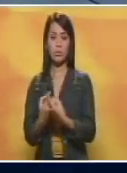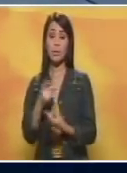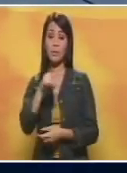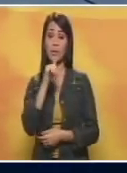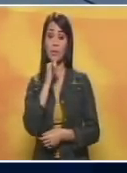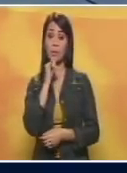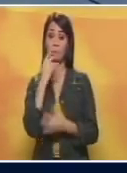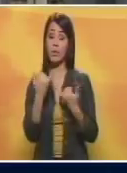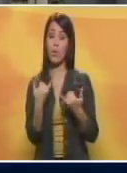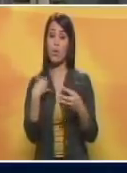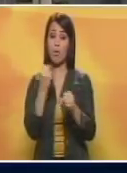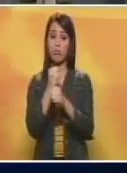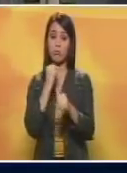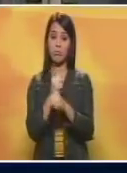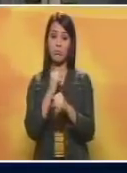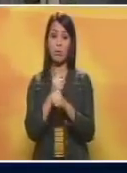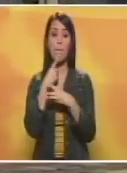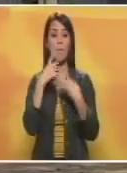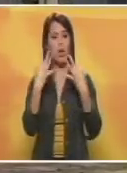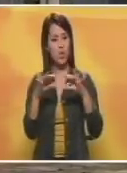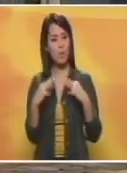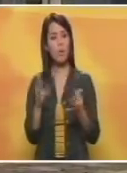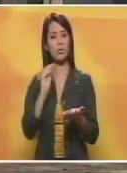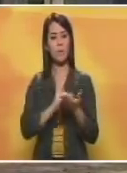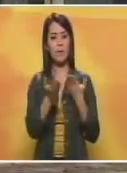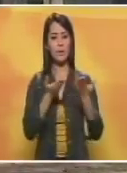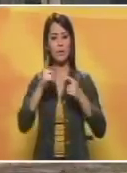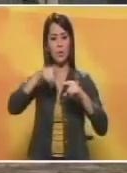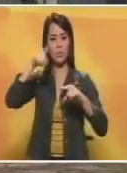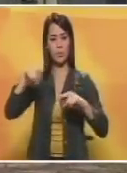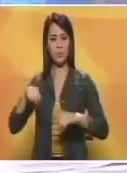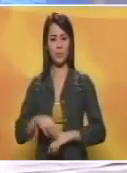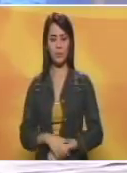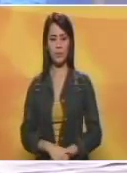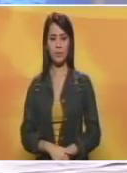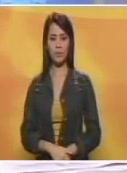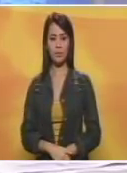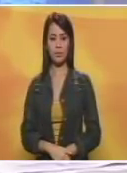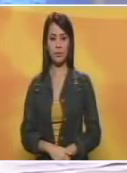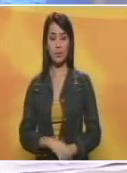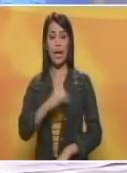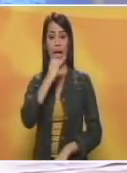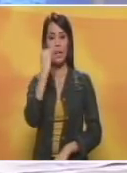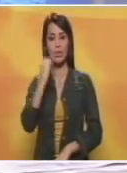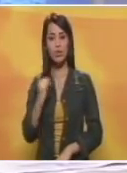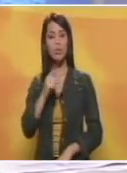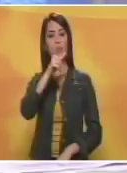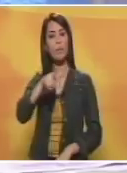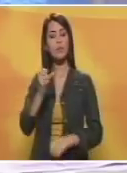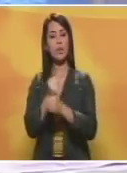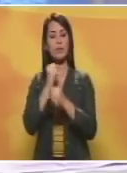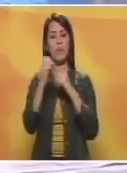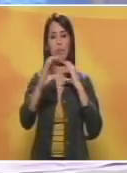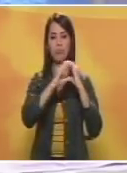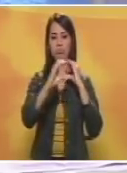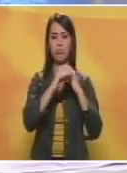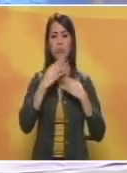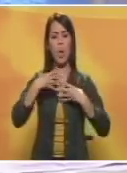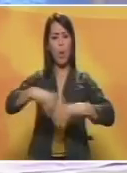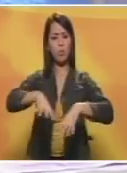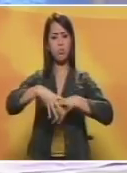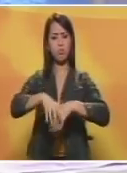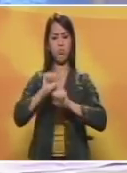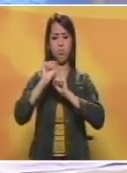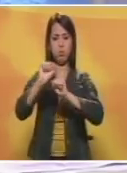ejecuta arduas labores para normalizar el servicio en zulia transportistas protestaron en el oeste